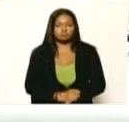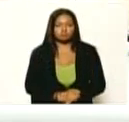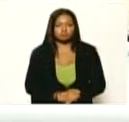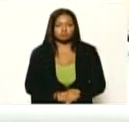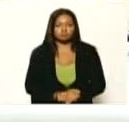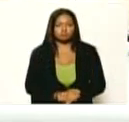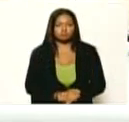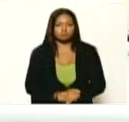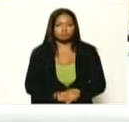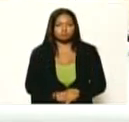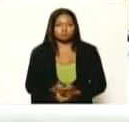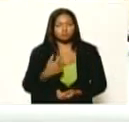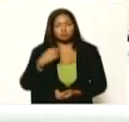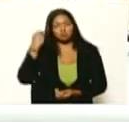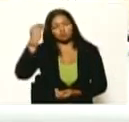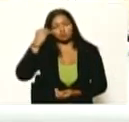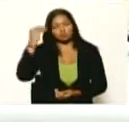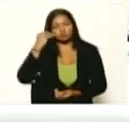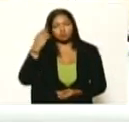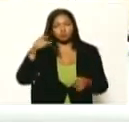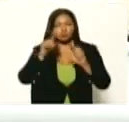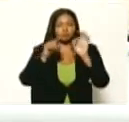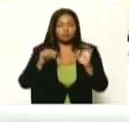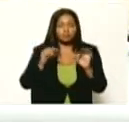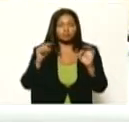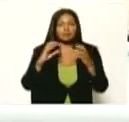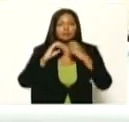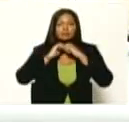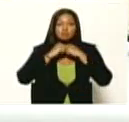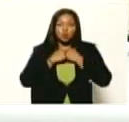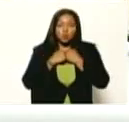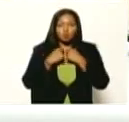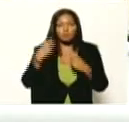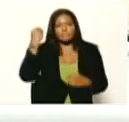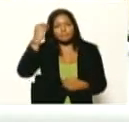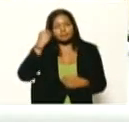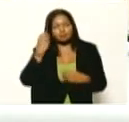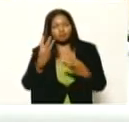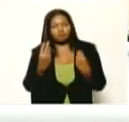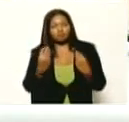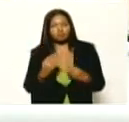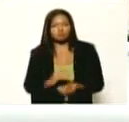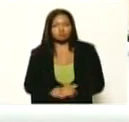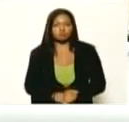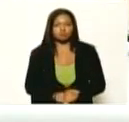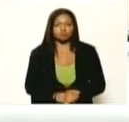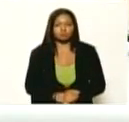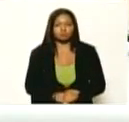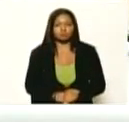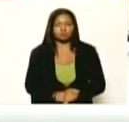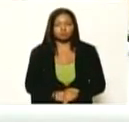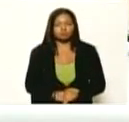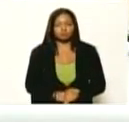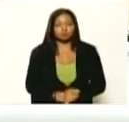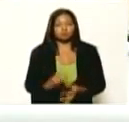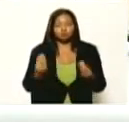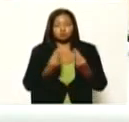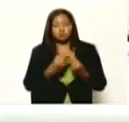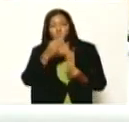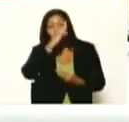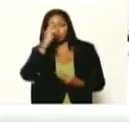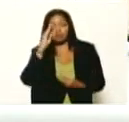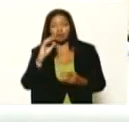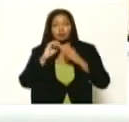estado pensando yo en Aristóbulo en estos días? Te digo, Diosdado. Yo con Diosdado Aristóbulo tenía